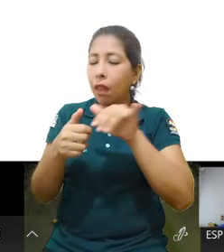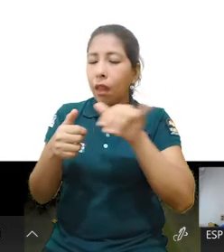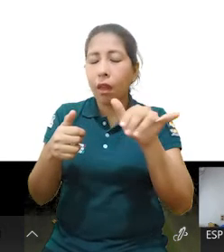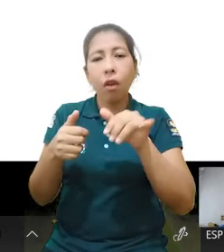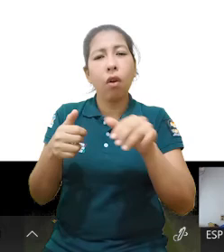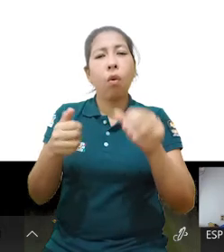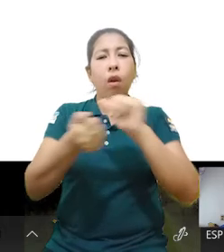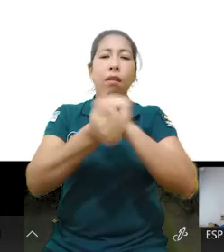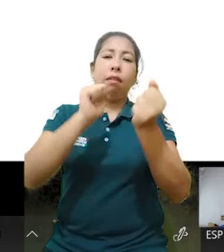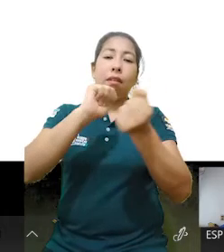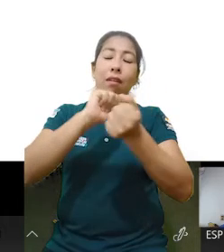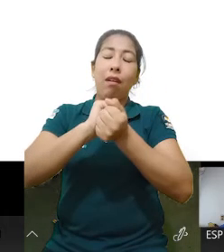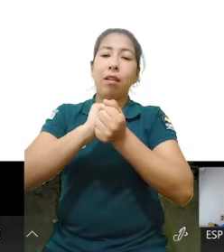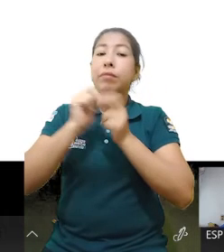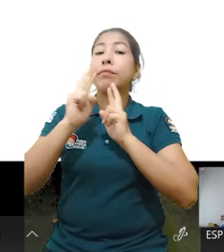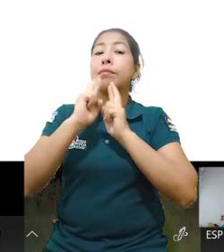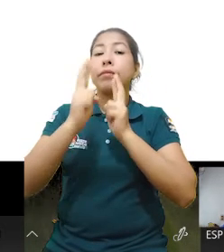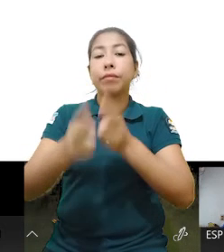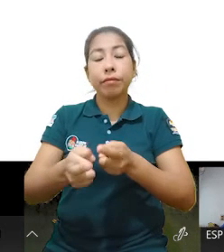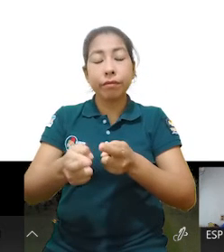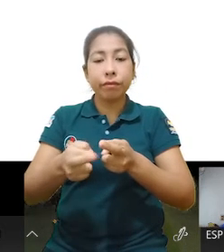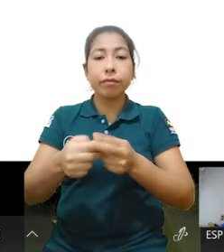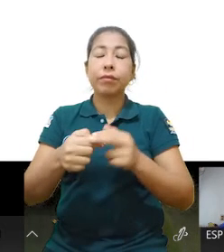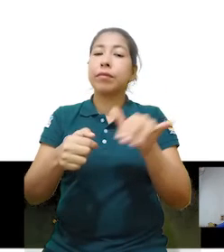el cambio de base y el resultado será el mismo,